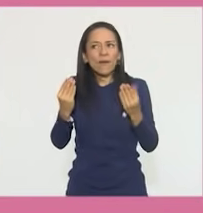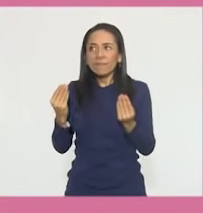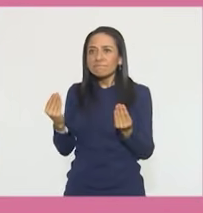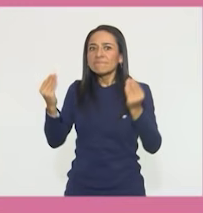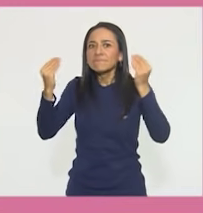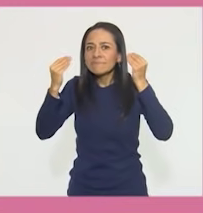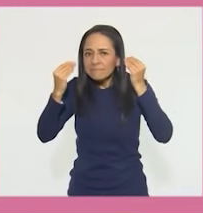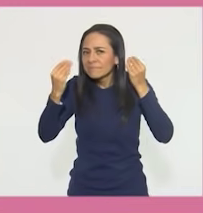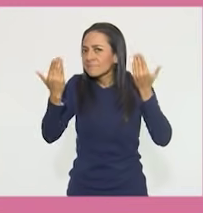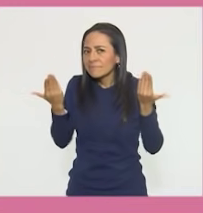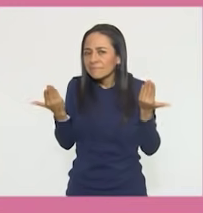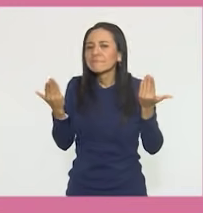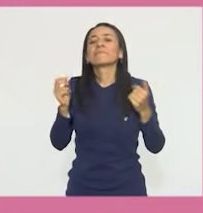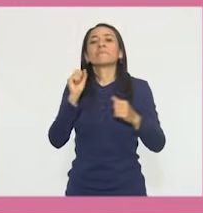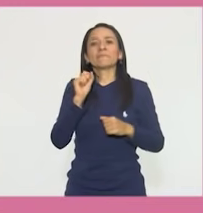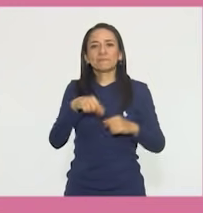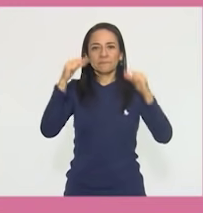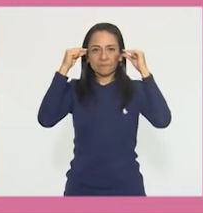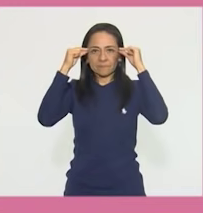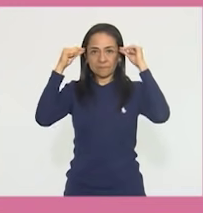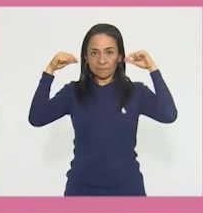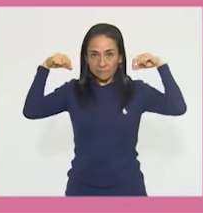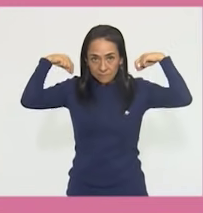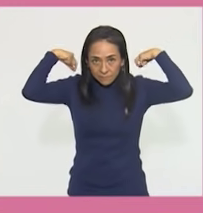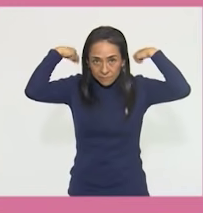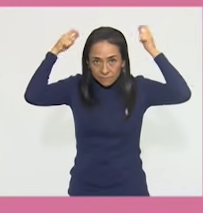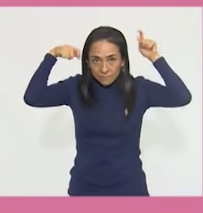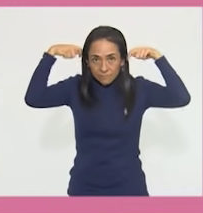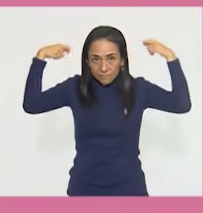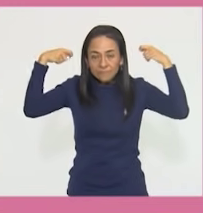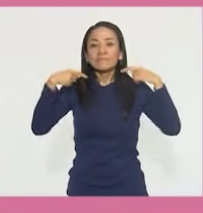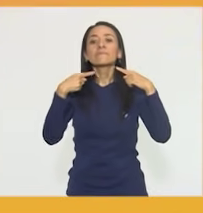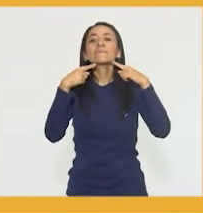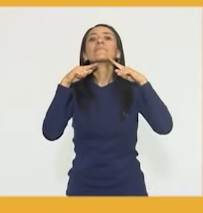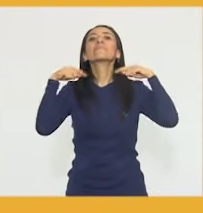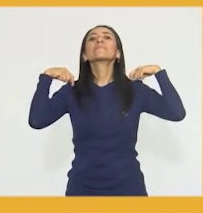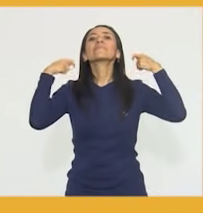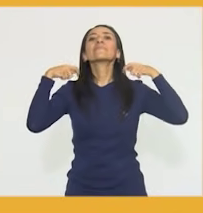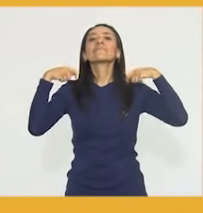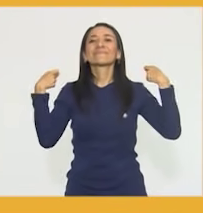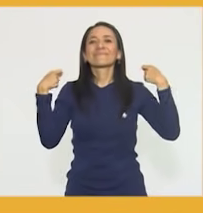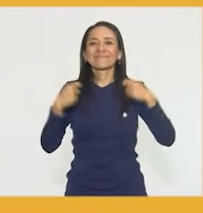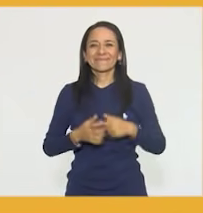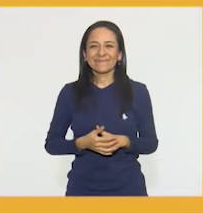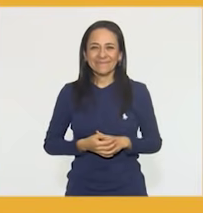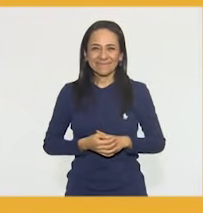colocártelo, deberás amarrar las cuerdas sobre tu cabeza y alrededor de tu cuello.